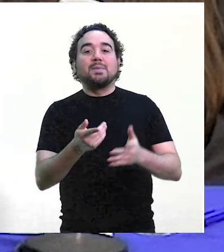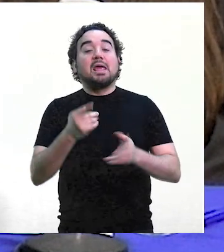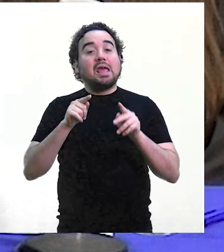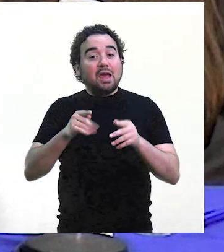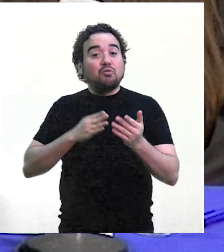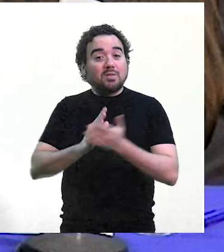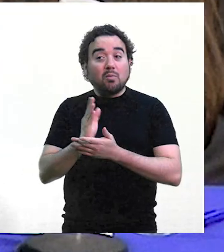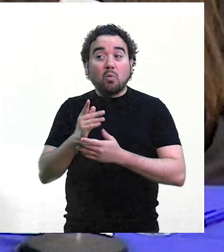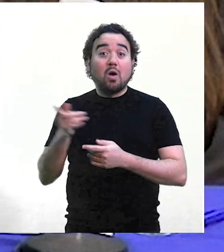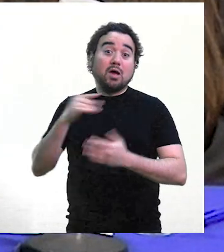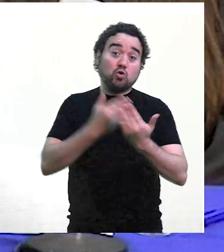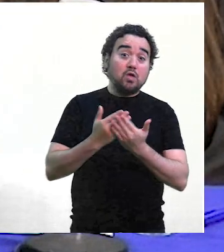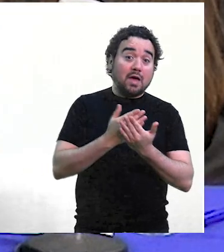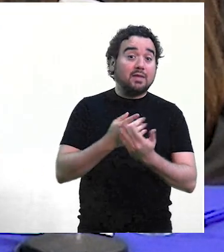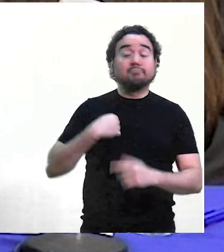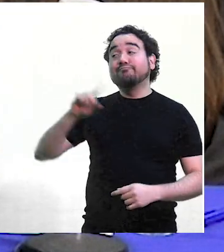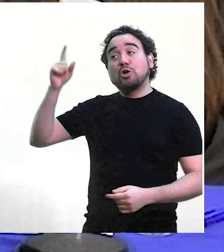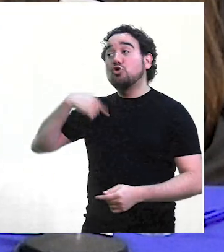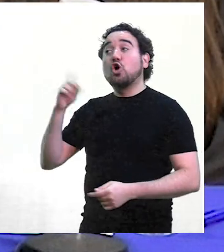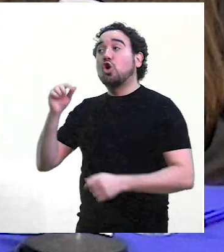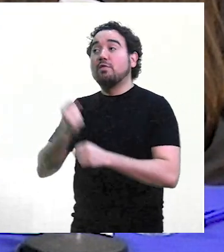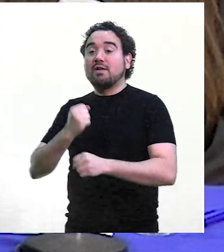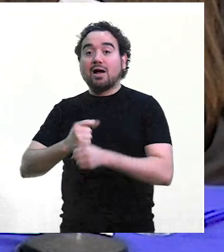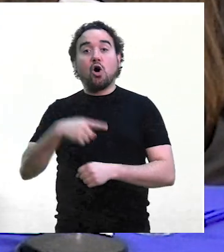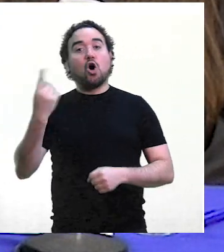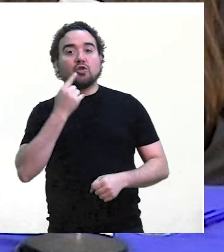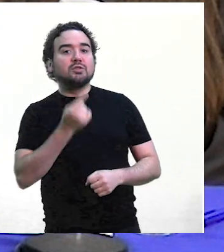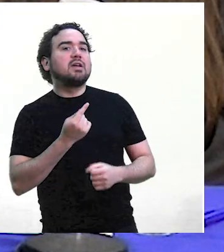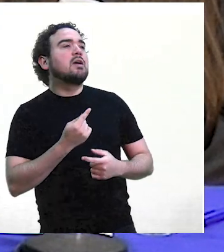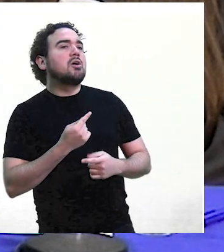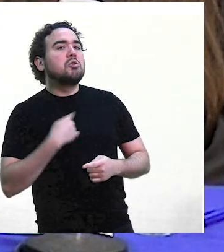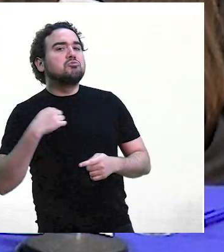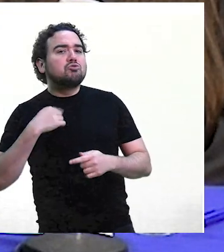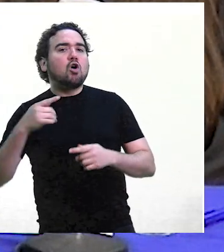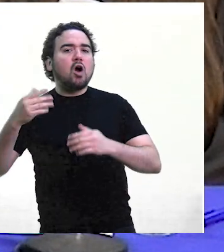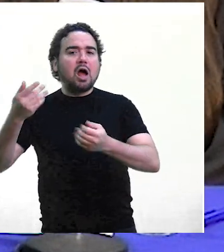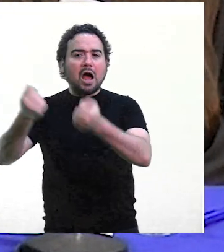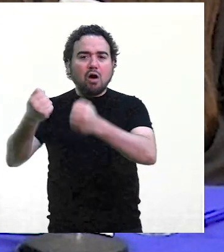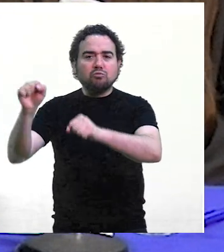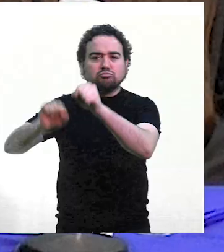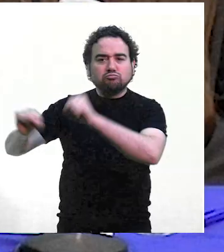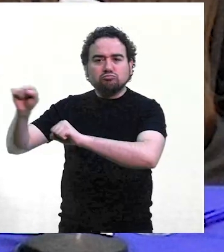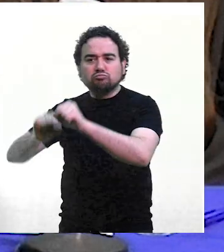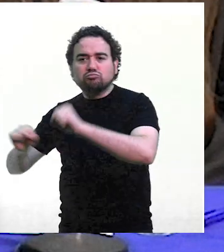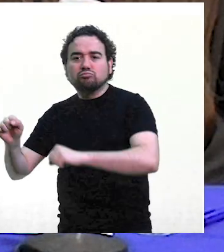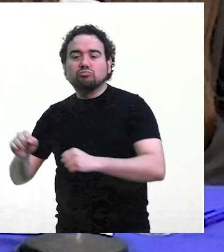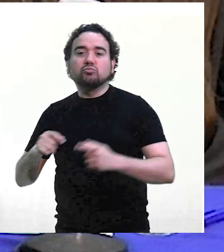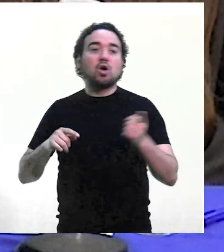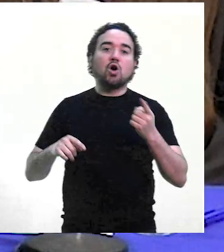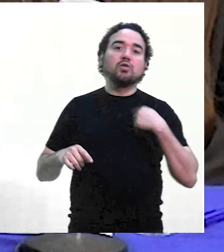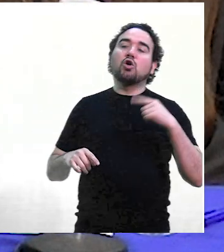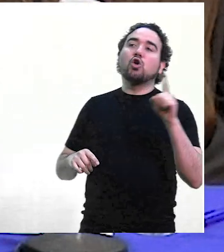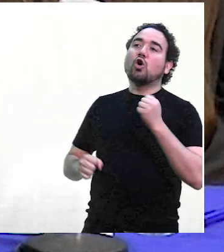hablamos de un estudiante que trabajaba, y después salió otro que también trabajaba limpiando autos en restaurantes, y las niñas no hablaban. Y